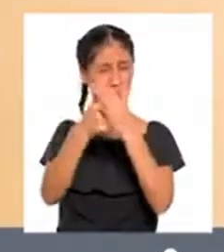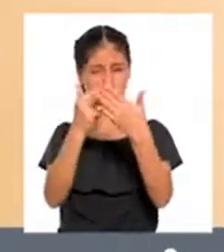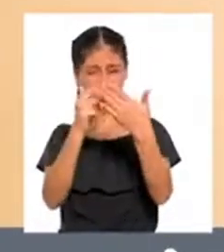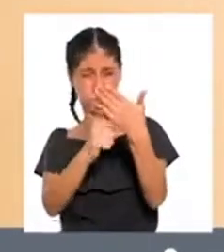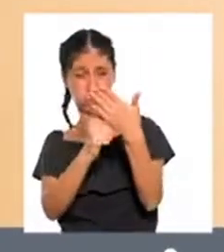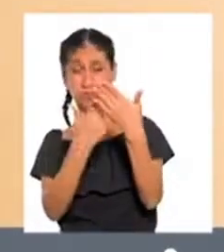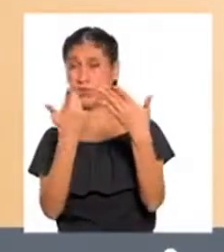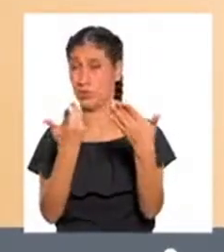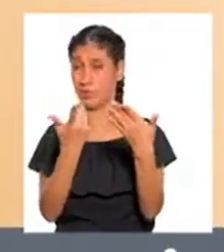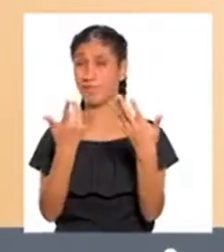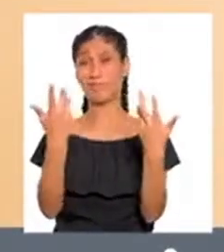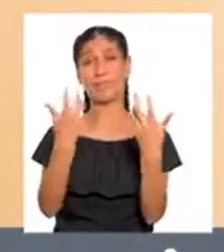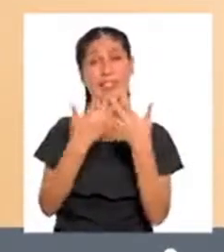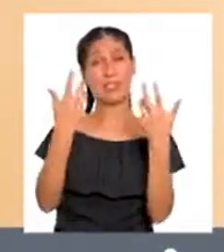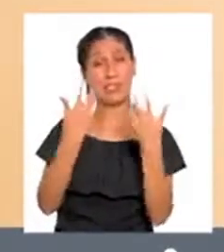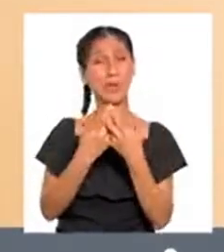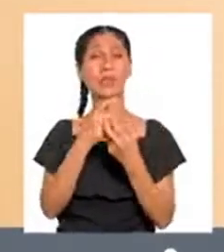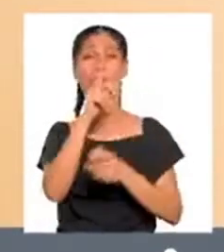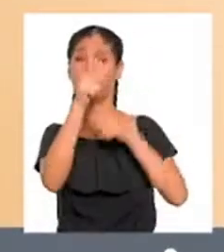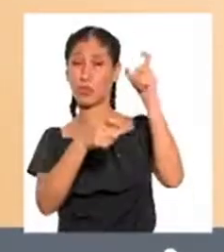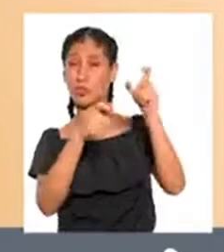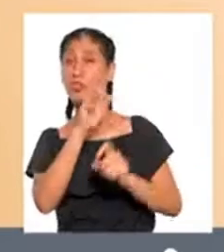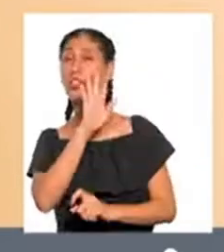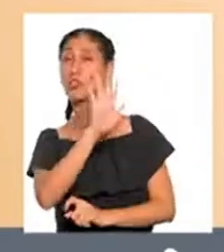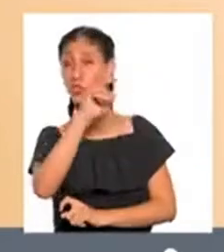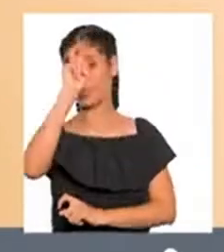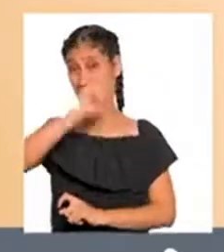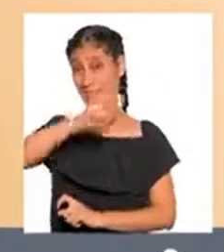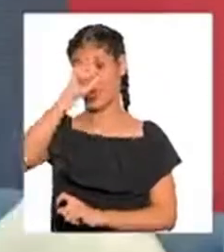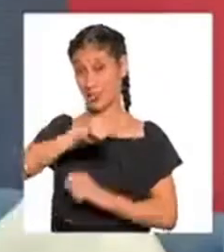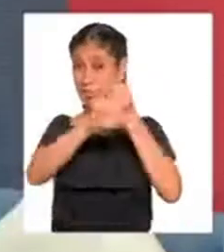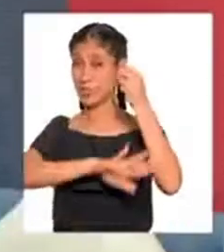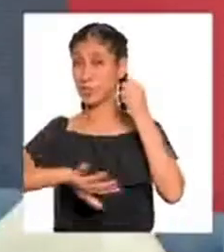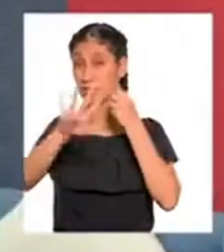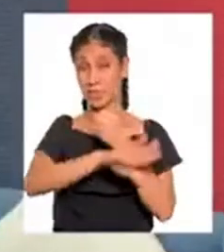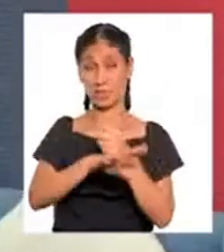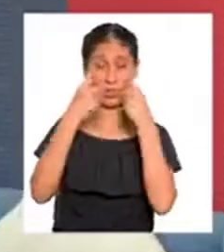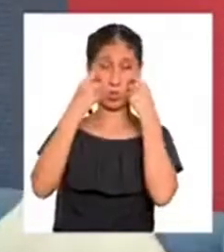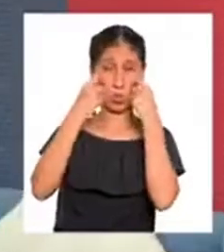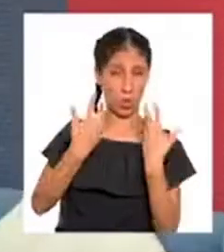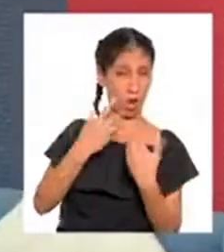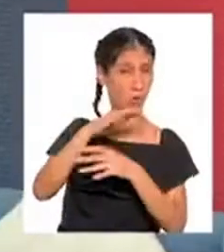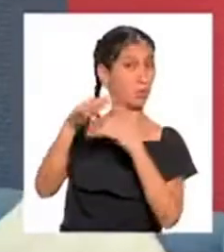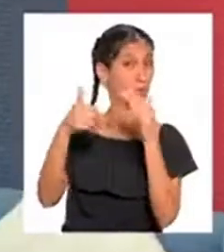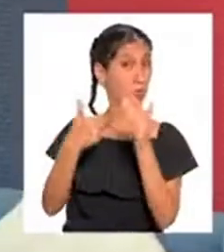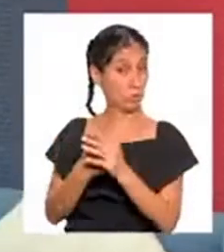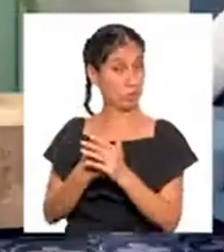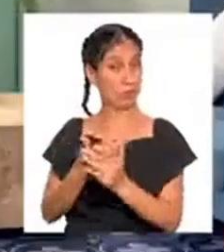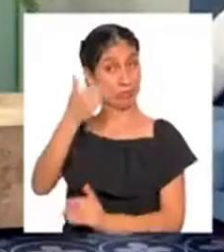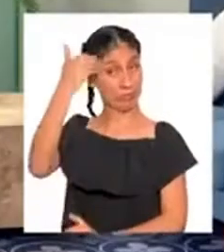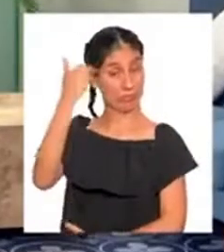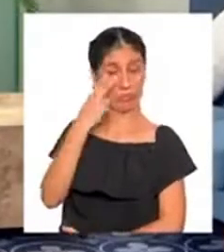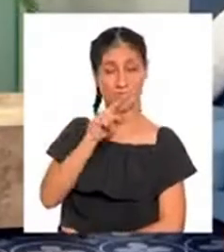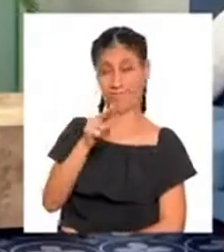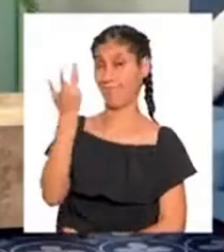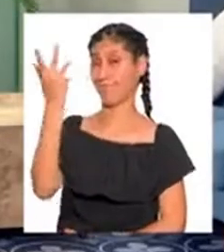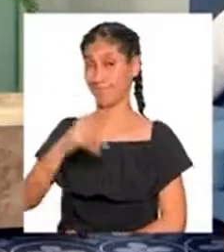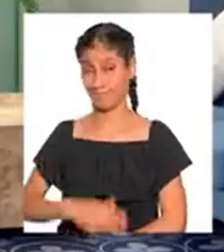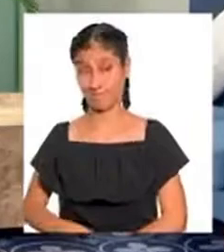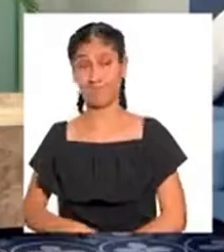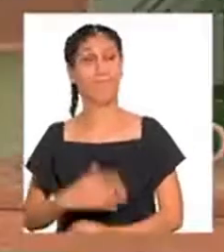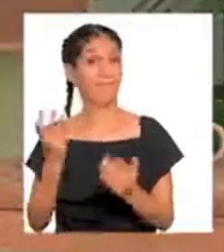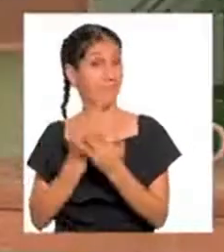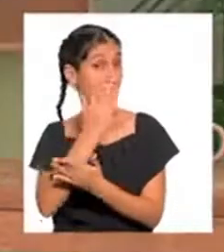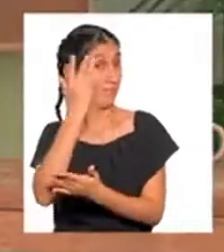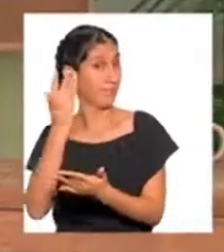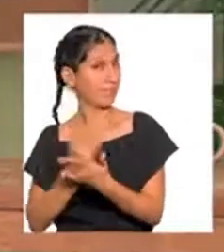la satisfacción de las necesidades básicas de la familia principalmente. ¡Wow! Todo lo que pasó en aquella época, ¿verdad, Mario?